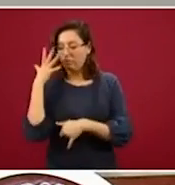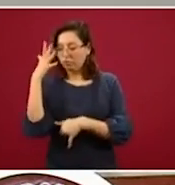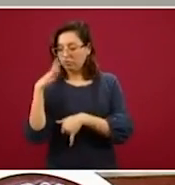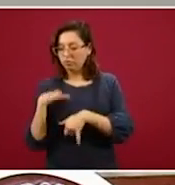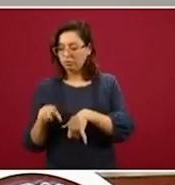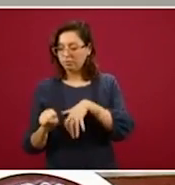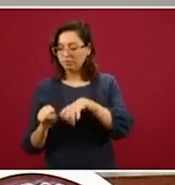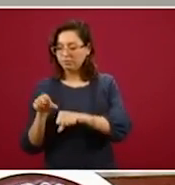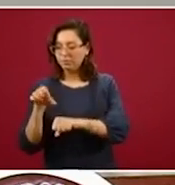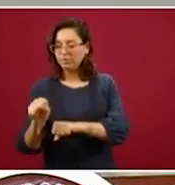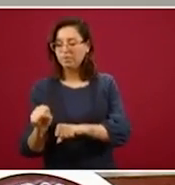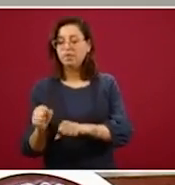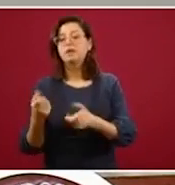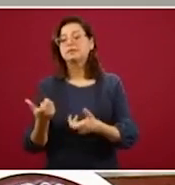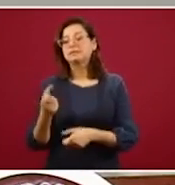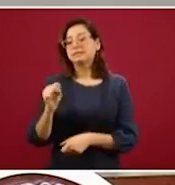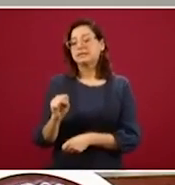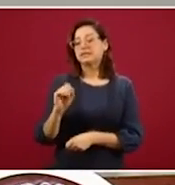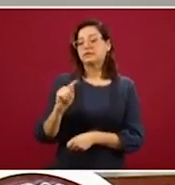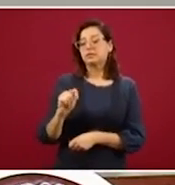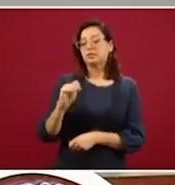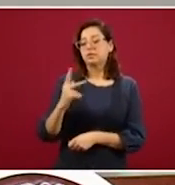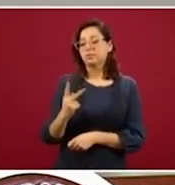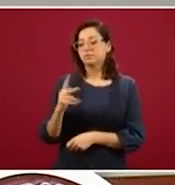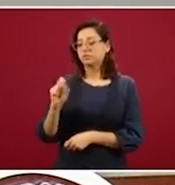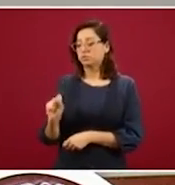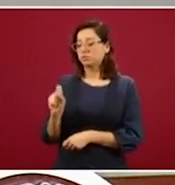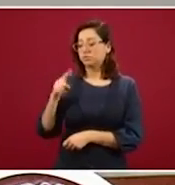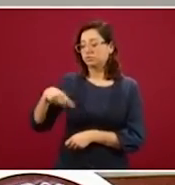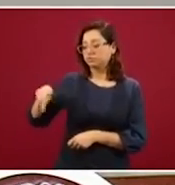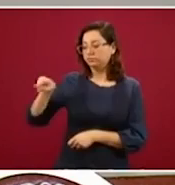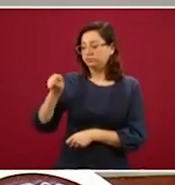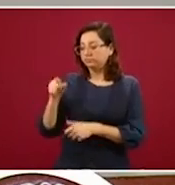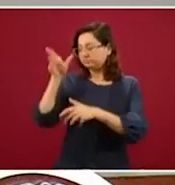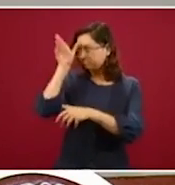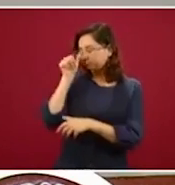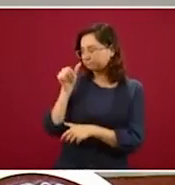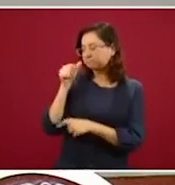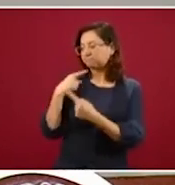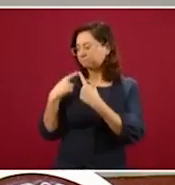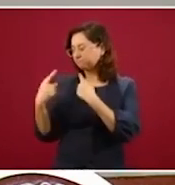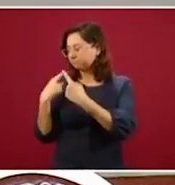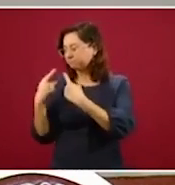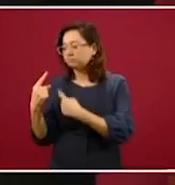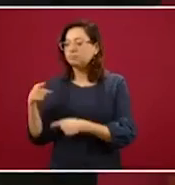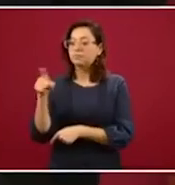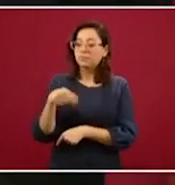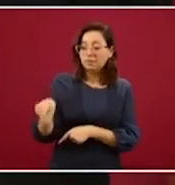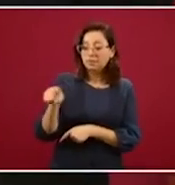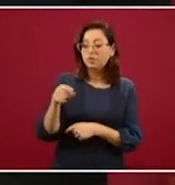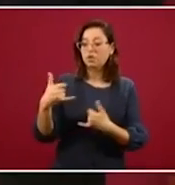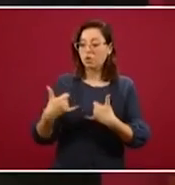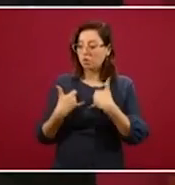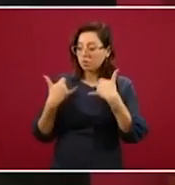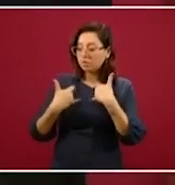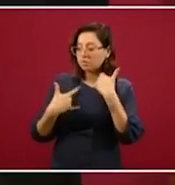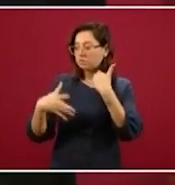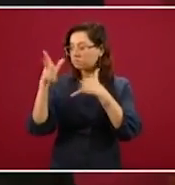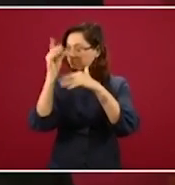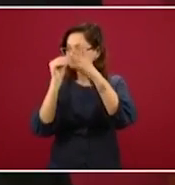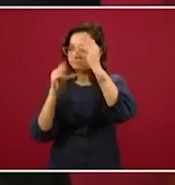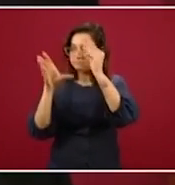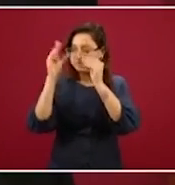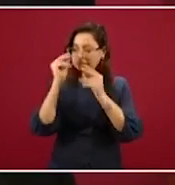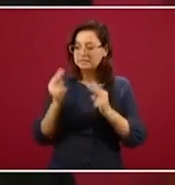Trabajo es que todos aquellos jóvenes que tuvieron su capacitación en lugares donde aprendieron un oficio, donde se pudieron